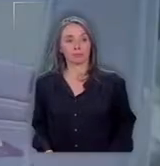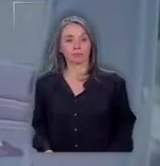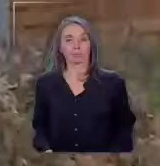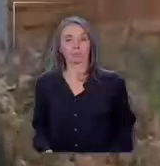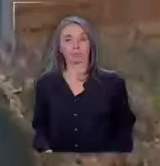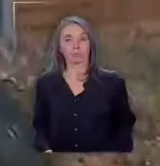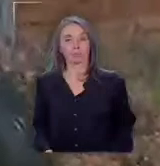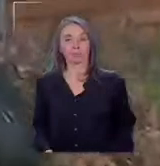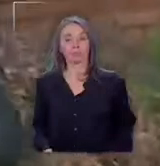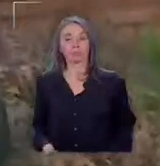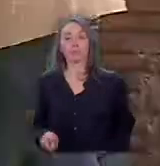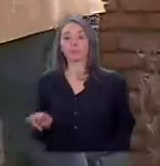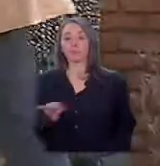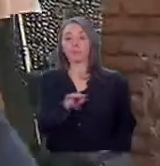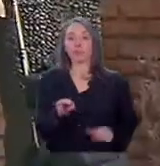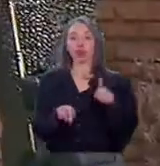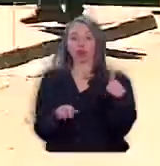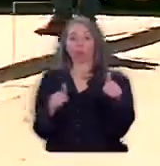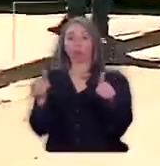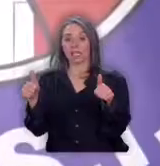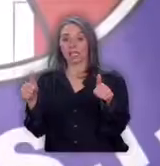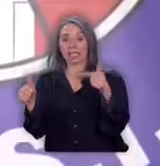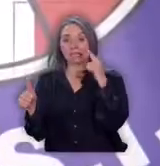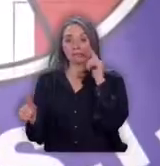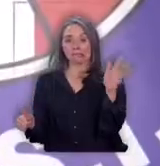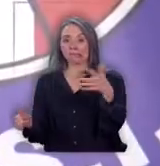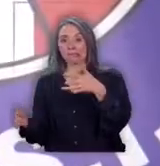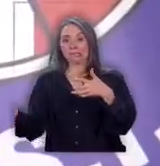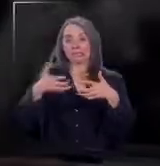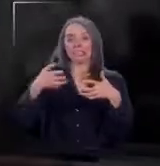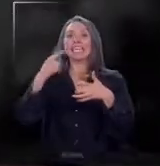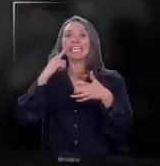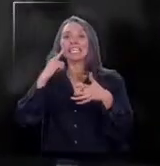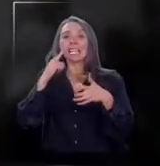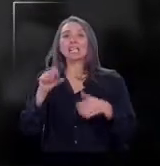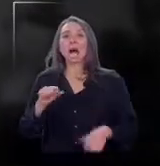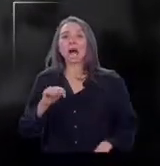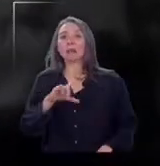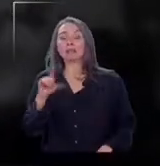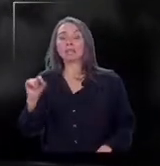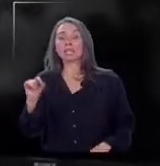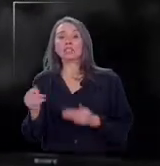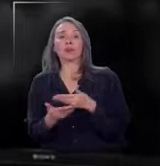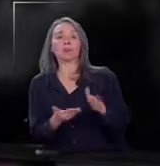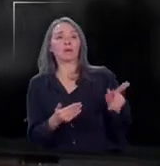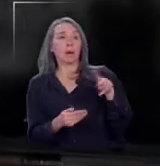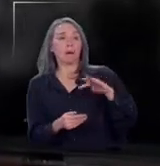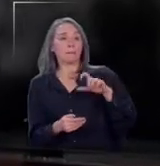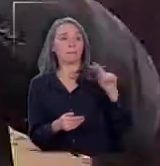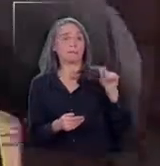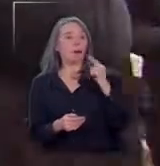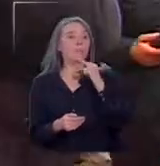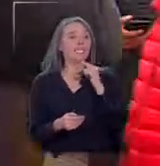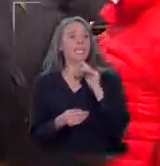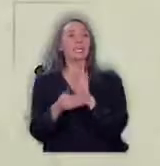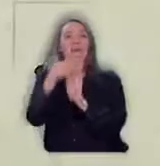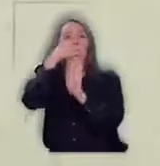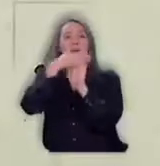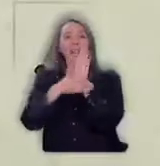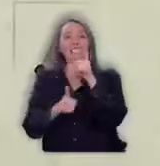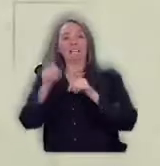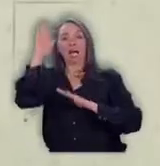ellos ambos dirigentes ya se muestran Las garras antillo incluso descartó la propuesta de milat que buscaba una una lista de